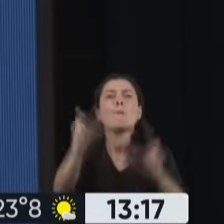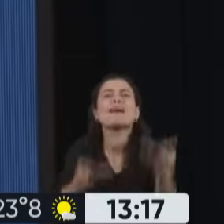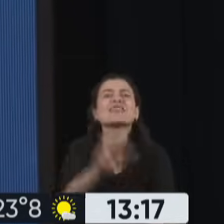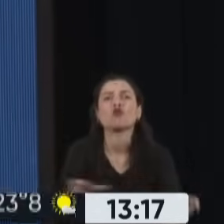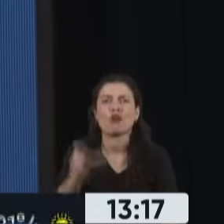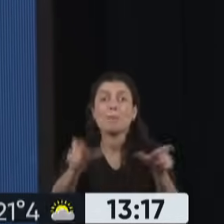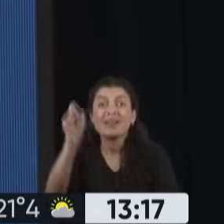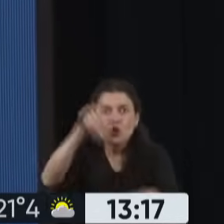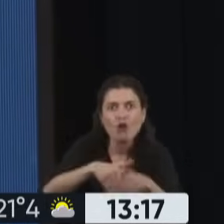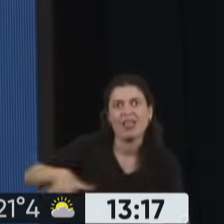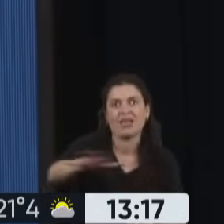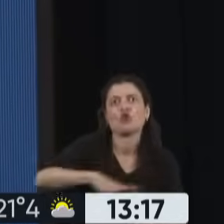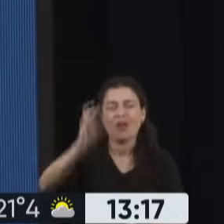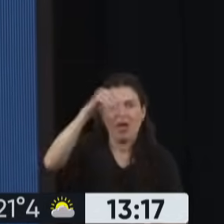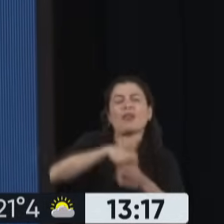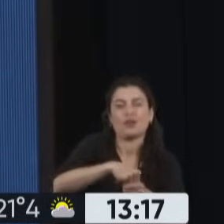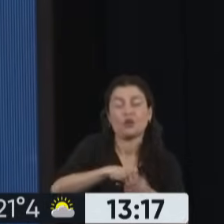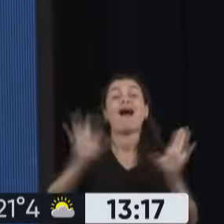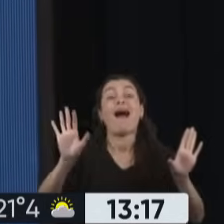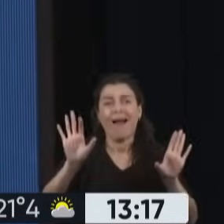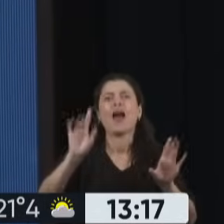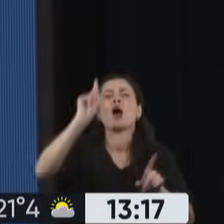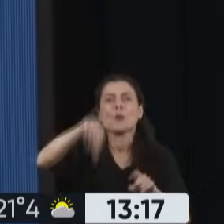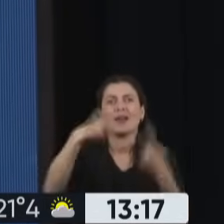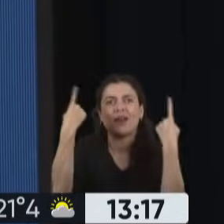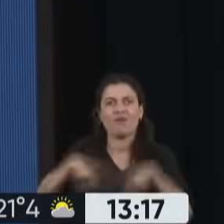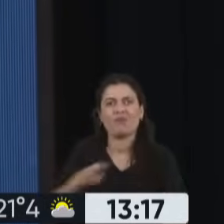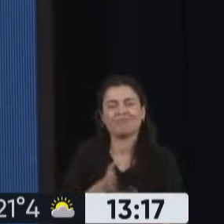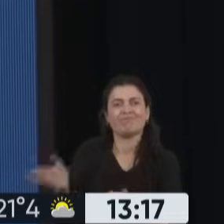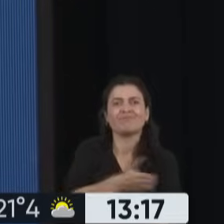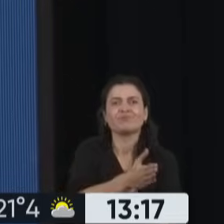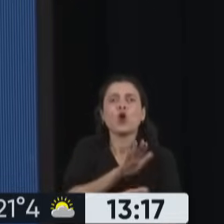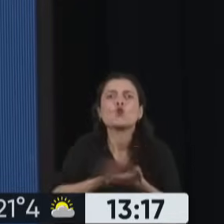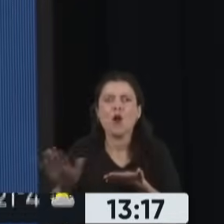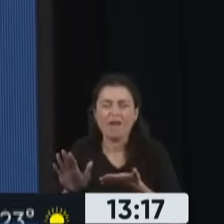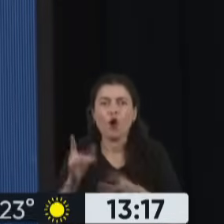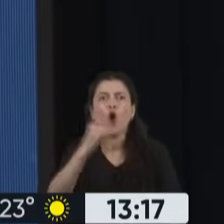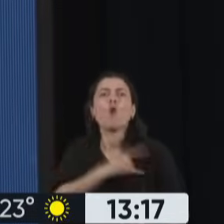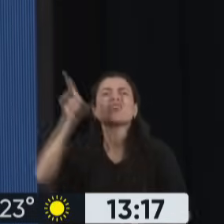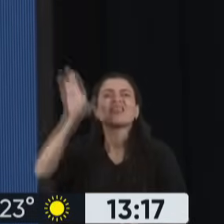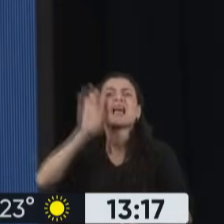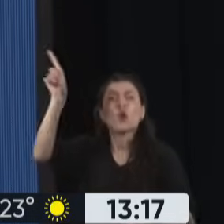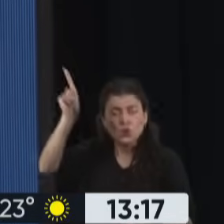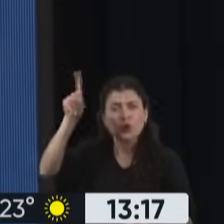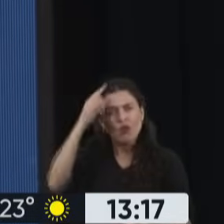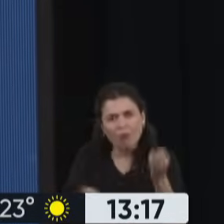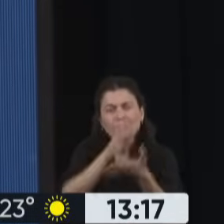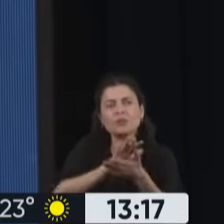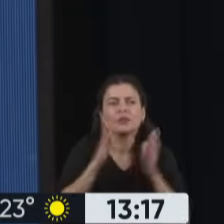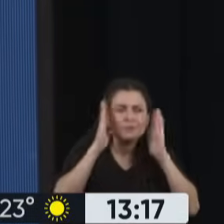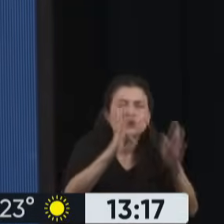ahí nacen dos líneas de capital humano adentro de la Universidad de Chicago. Una es la línea